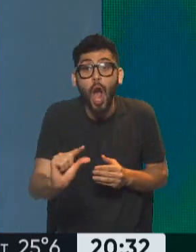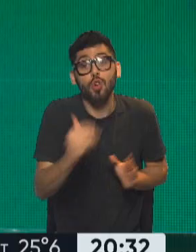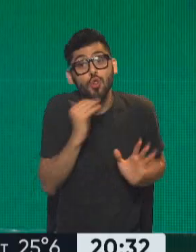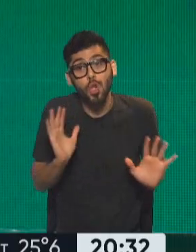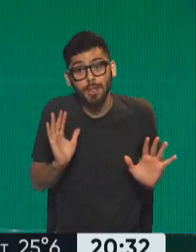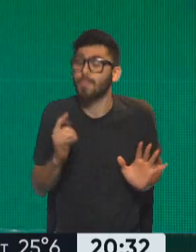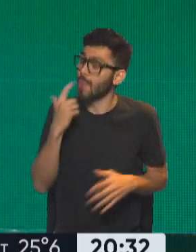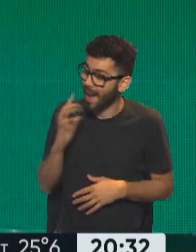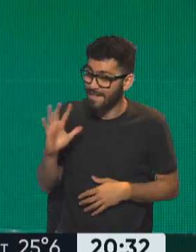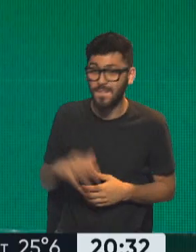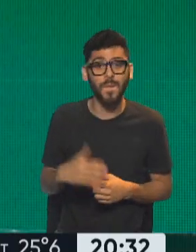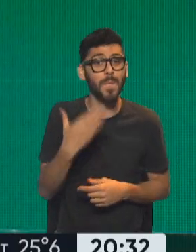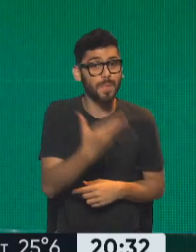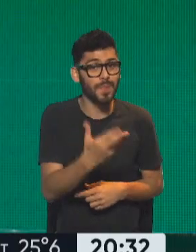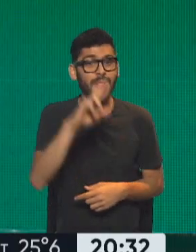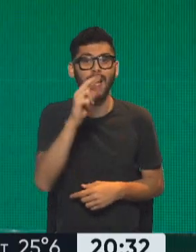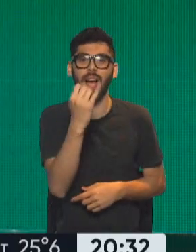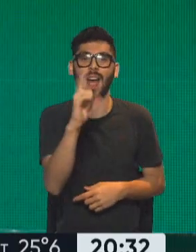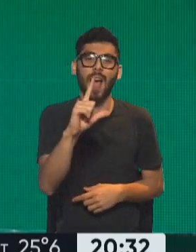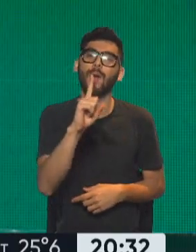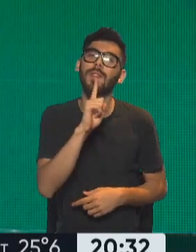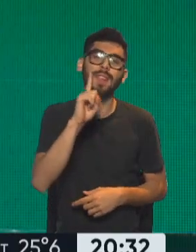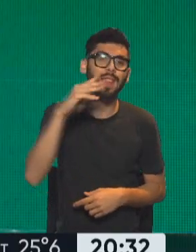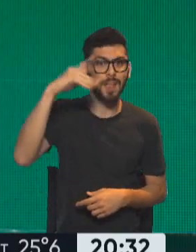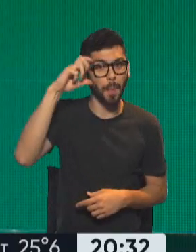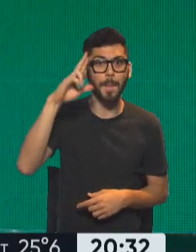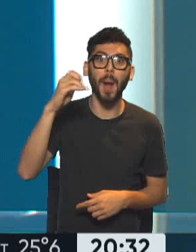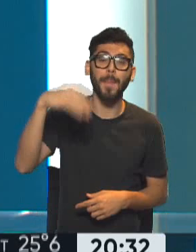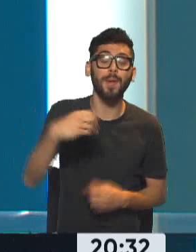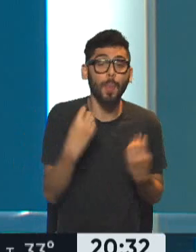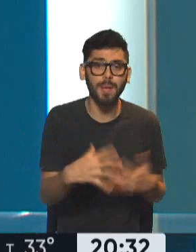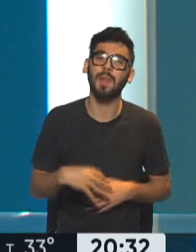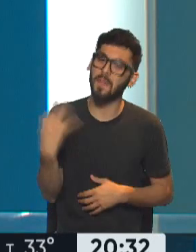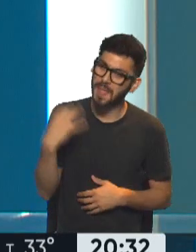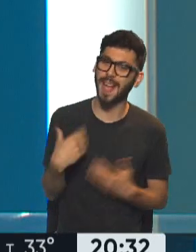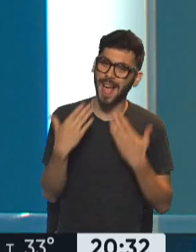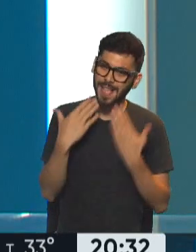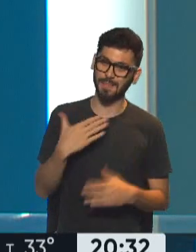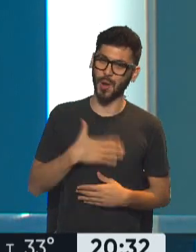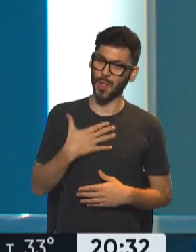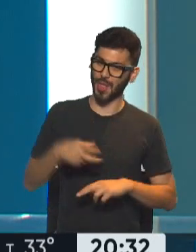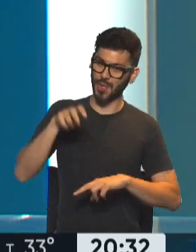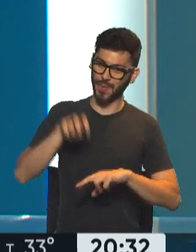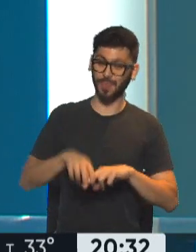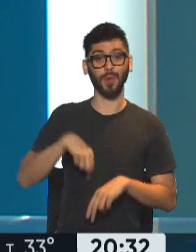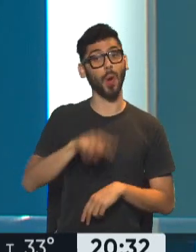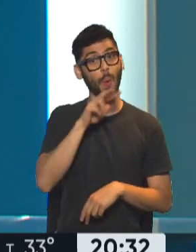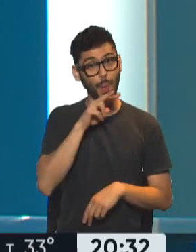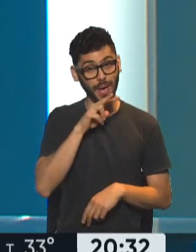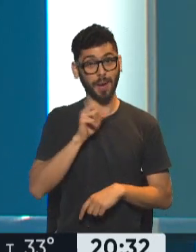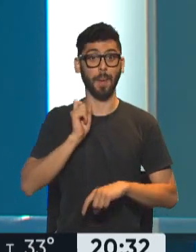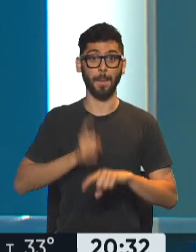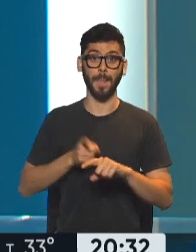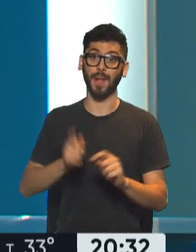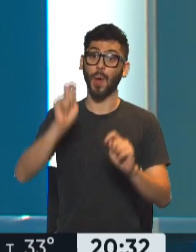vamos a ver qué pasa a mi derecha raúl la última para cómo estás muy bien muchísimas gracias muy contento de estar aquí un día viernes y con